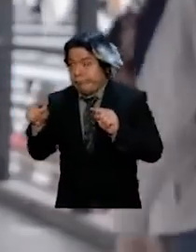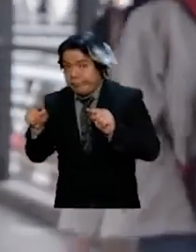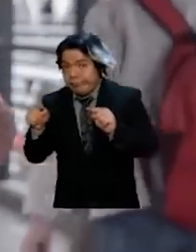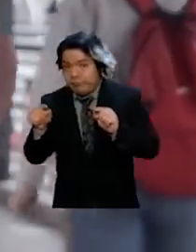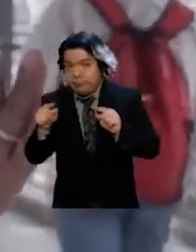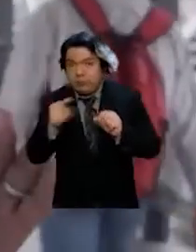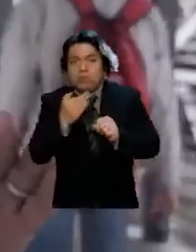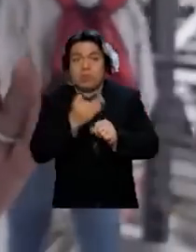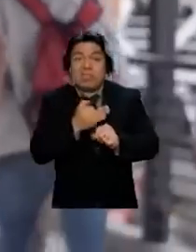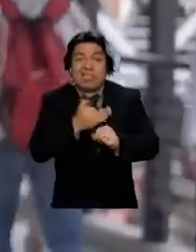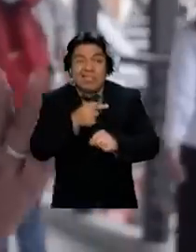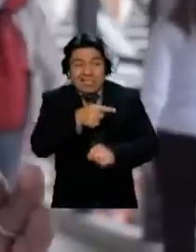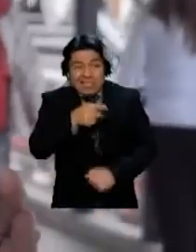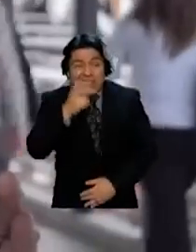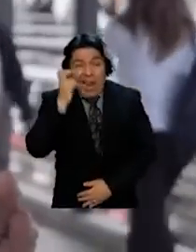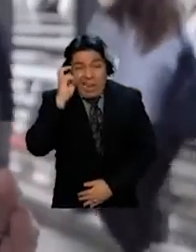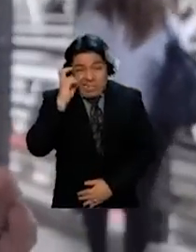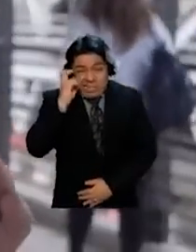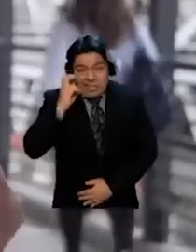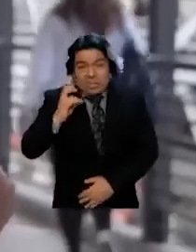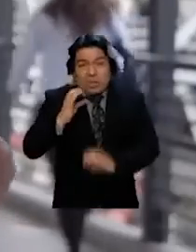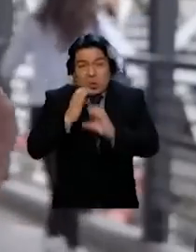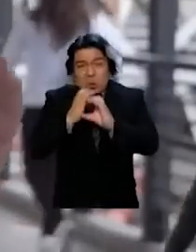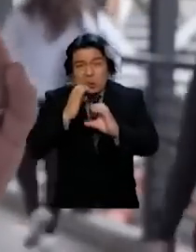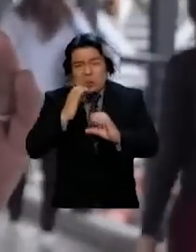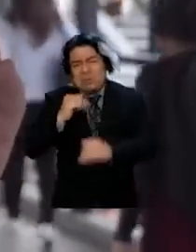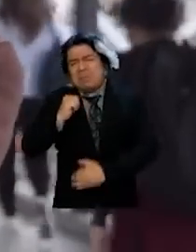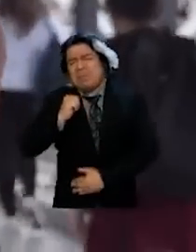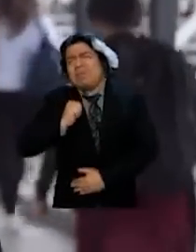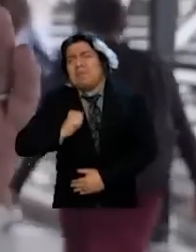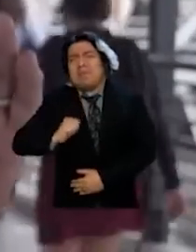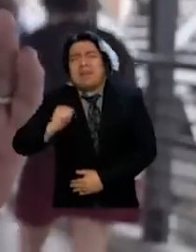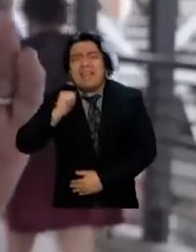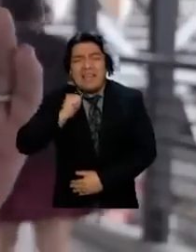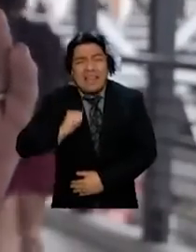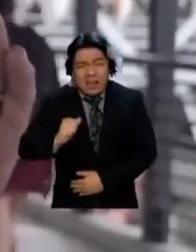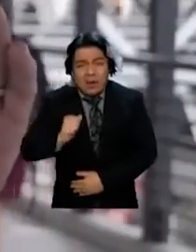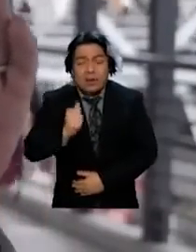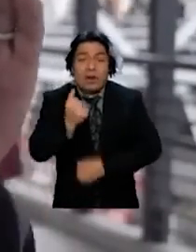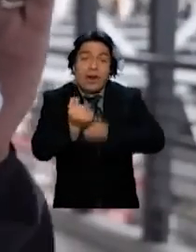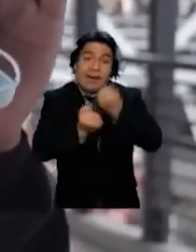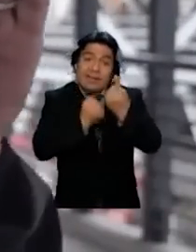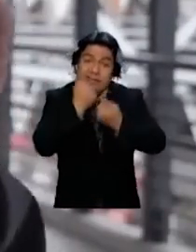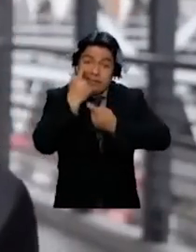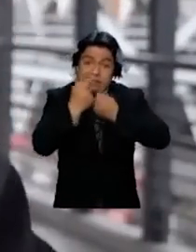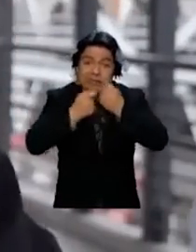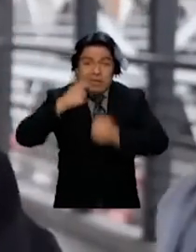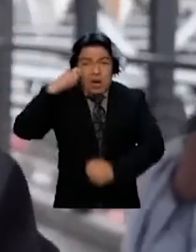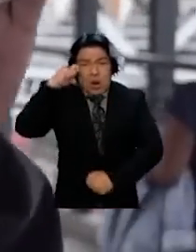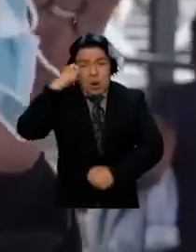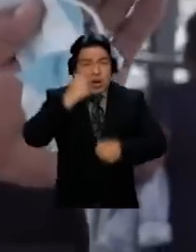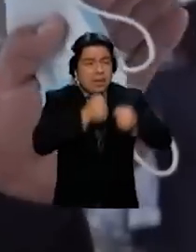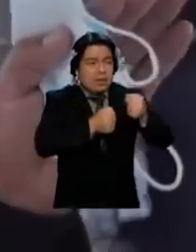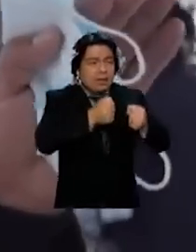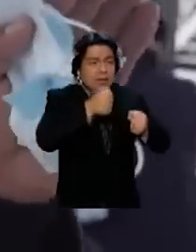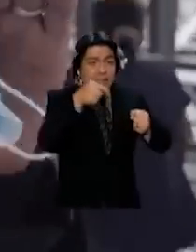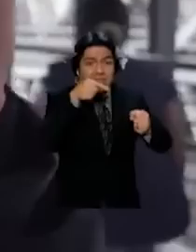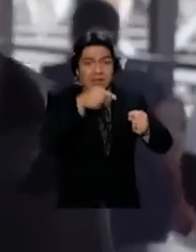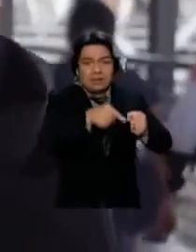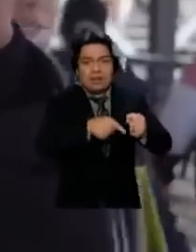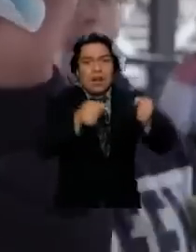Hay unidades ya muy, muy dañadas. Hay señores operadores que no tienen la